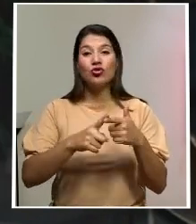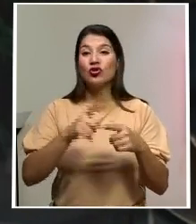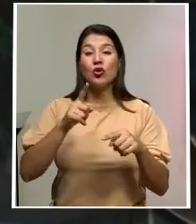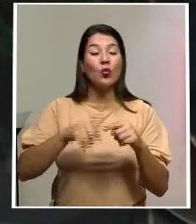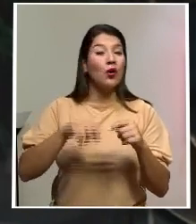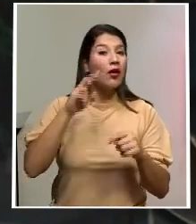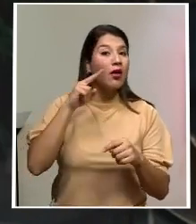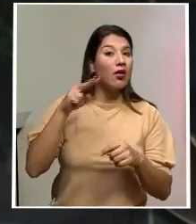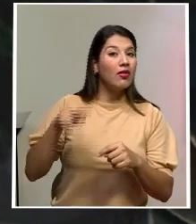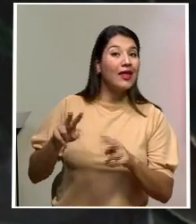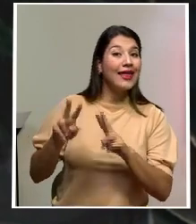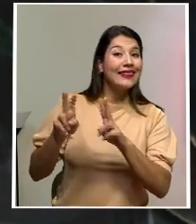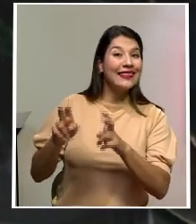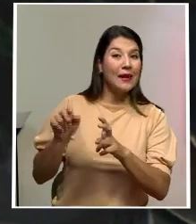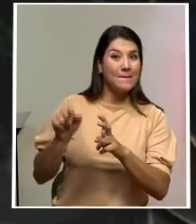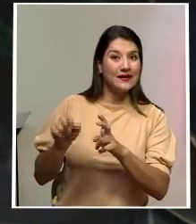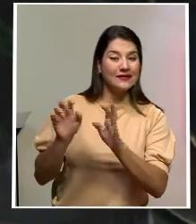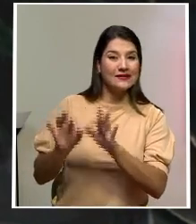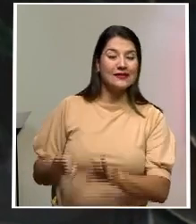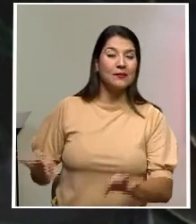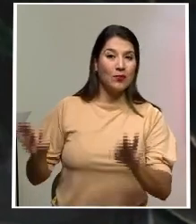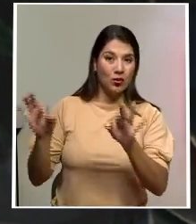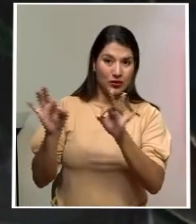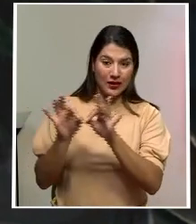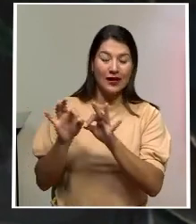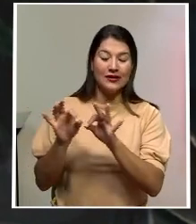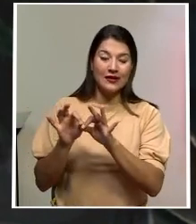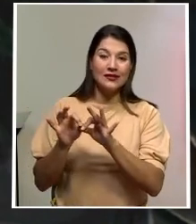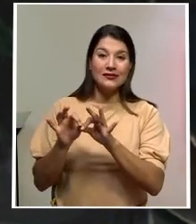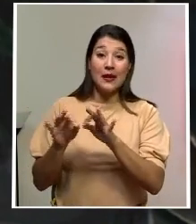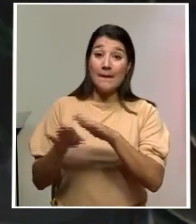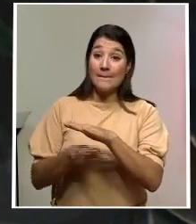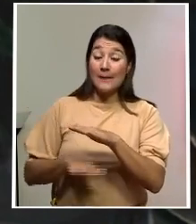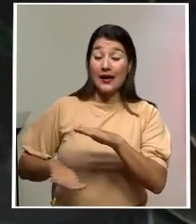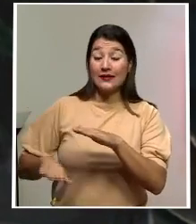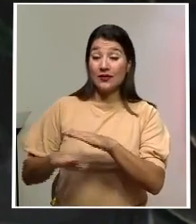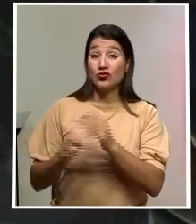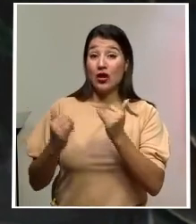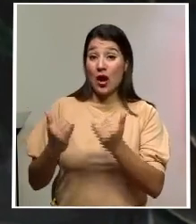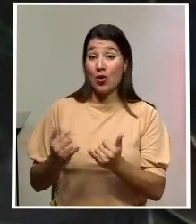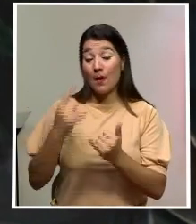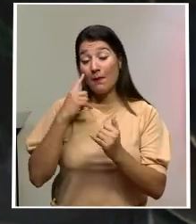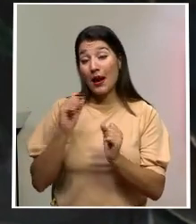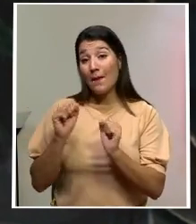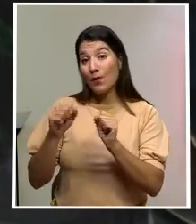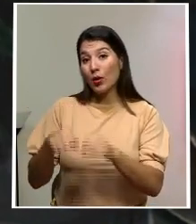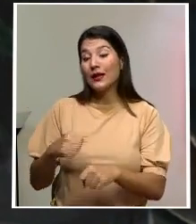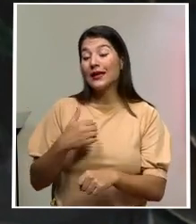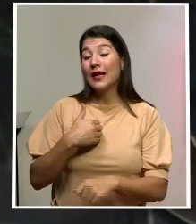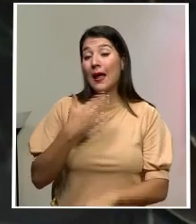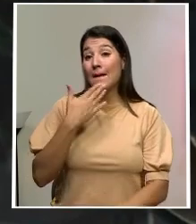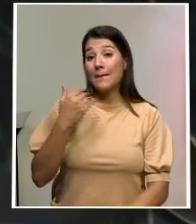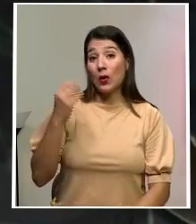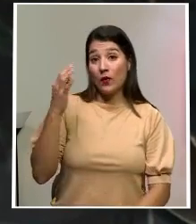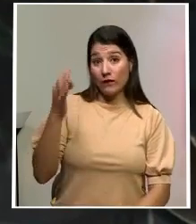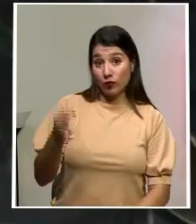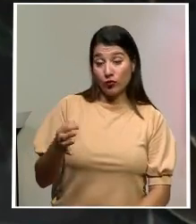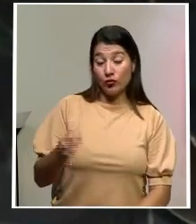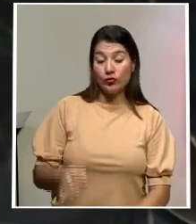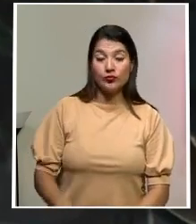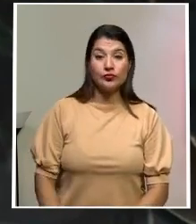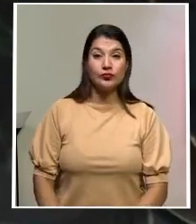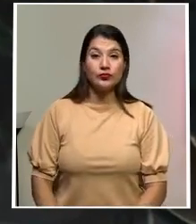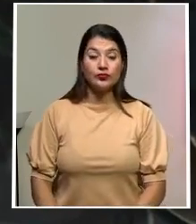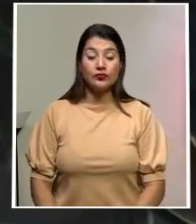tan vital y tan esencial en este contexto para poder garantizar ese futuro que va a ir a proclamar en